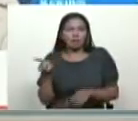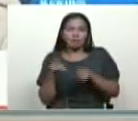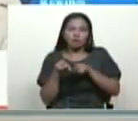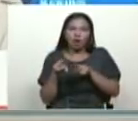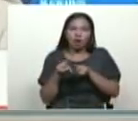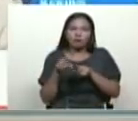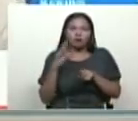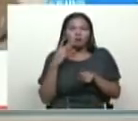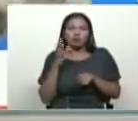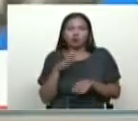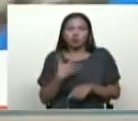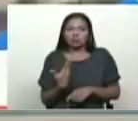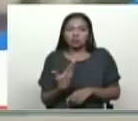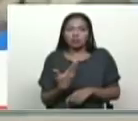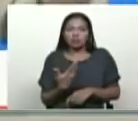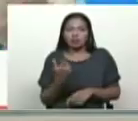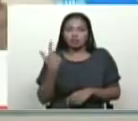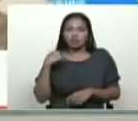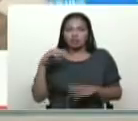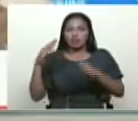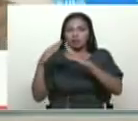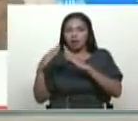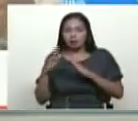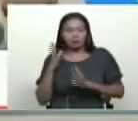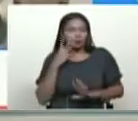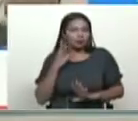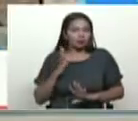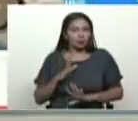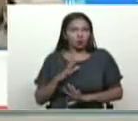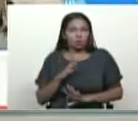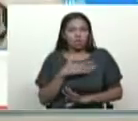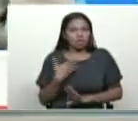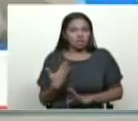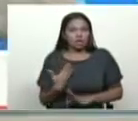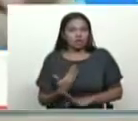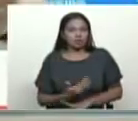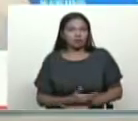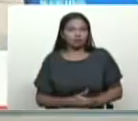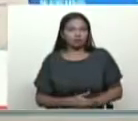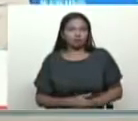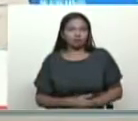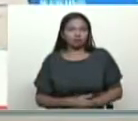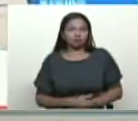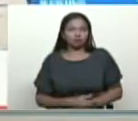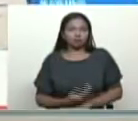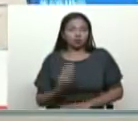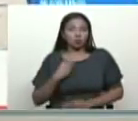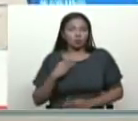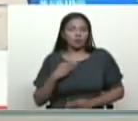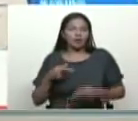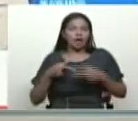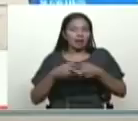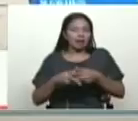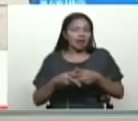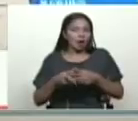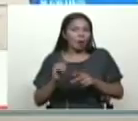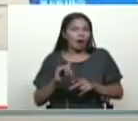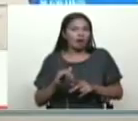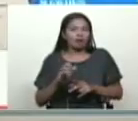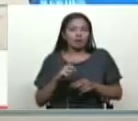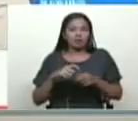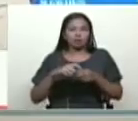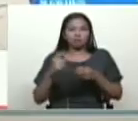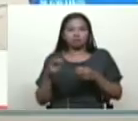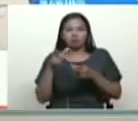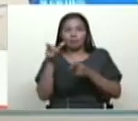quisieras. Tienes una casa y quieres, la has alquilado y quieres sacar al